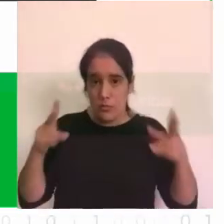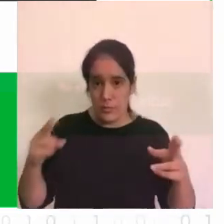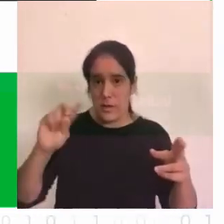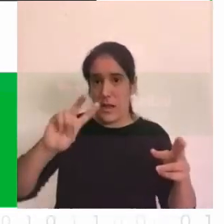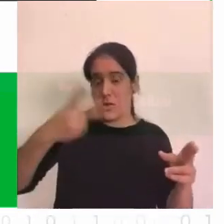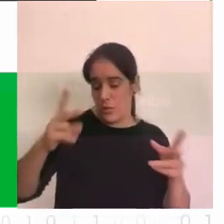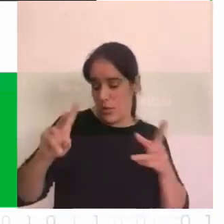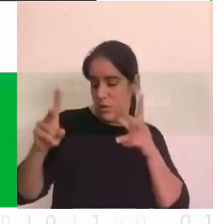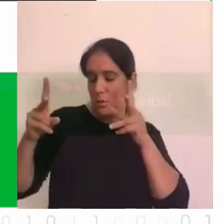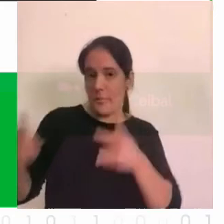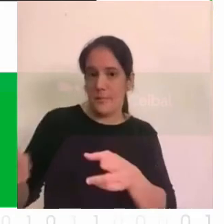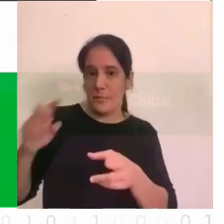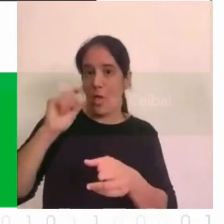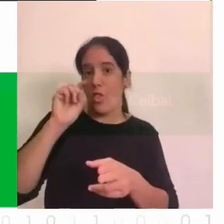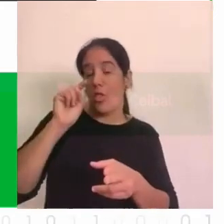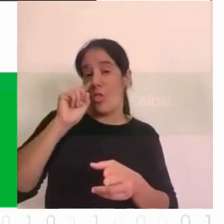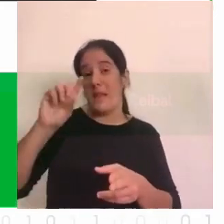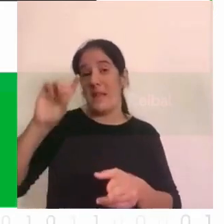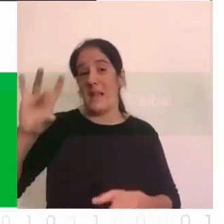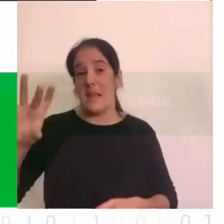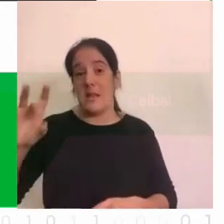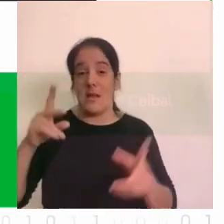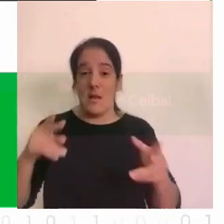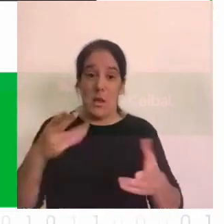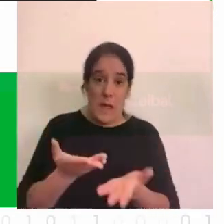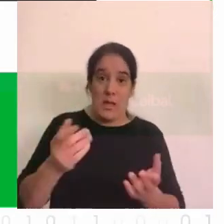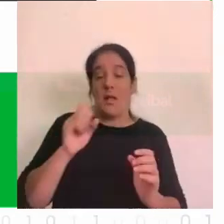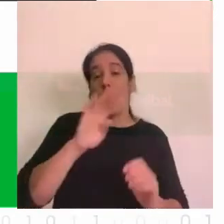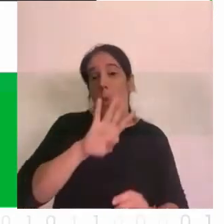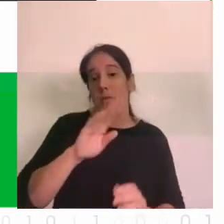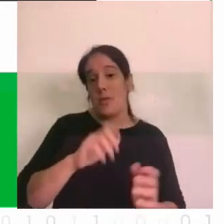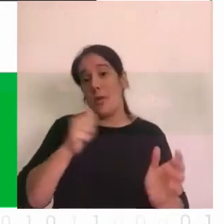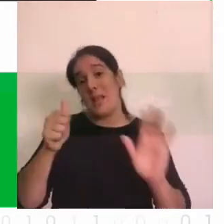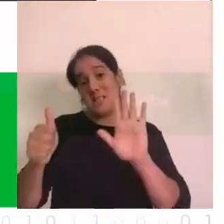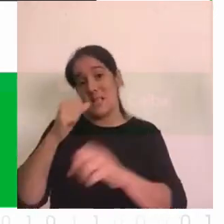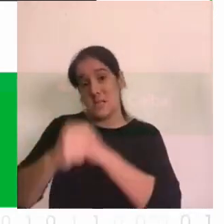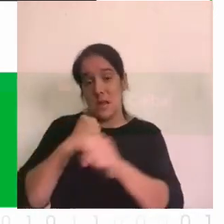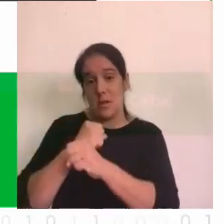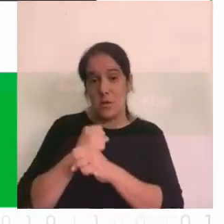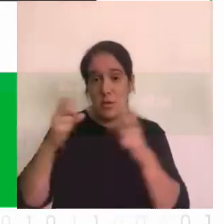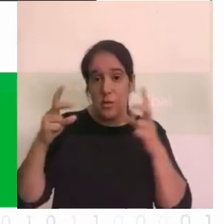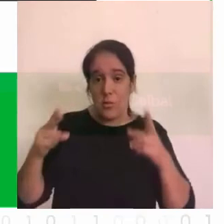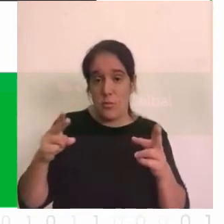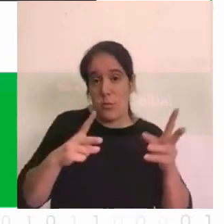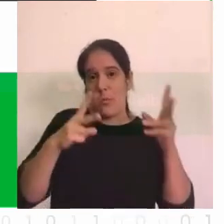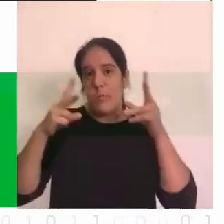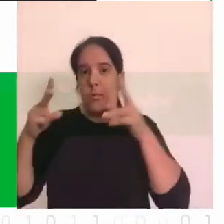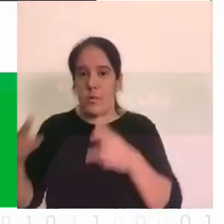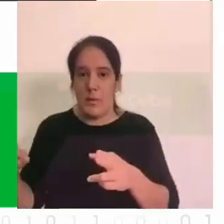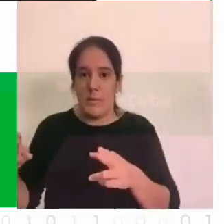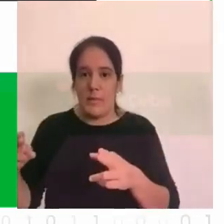tenemos a niños entre 4 y 6 años, y luego en 2019, que se corrió en la tercera ola, tenemos a los niños entre 6 y 9